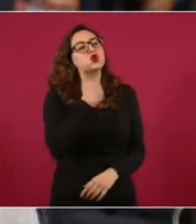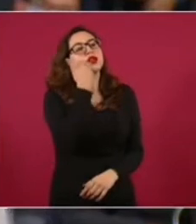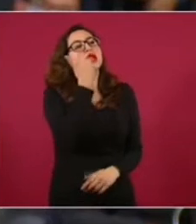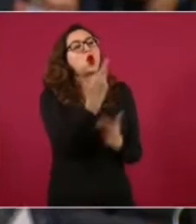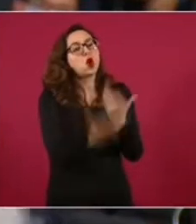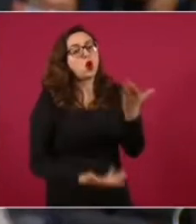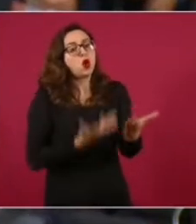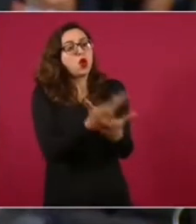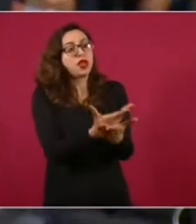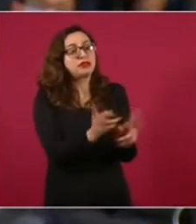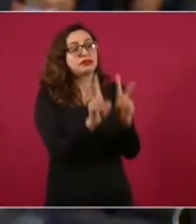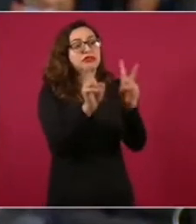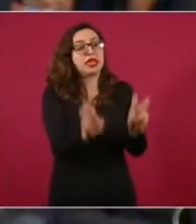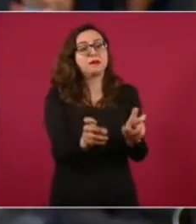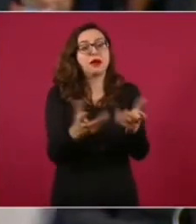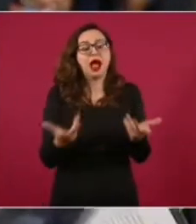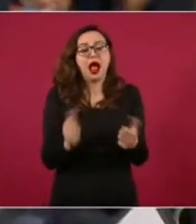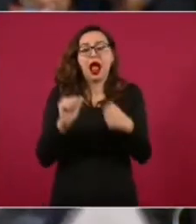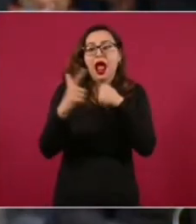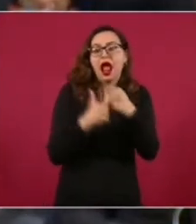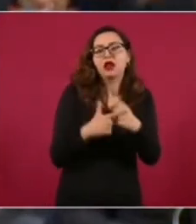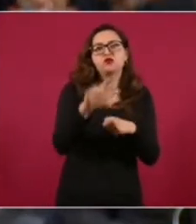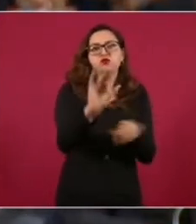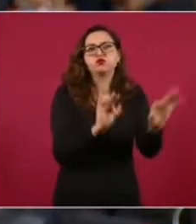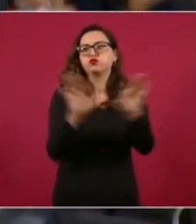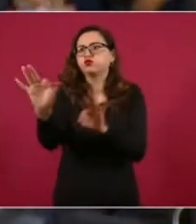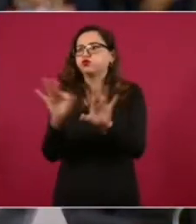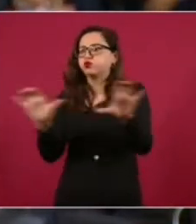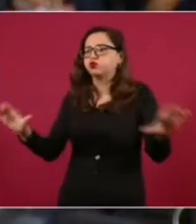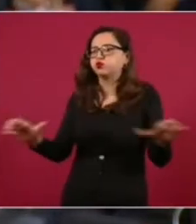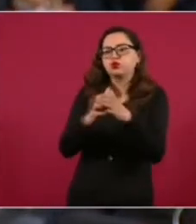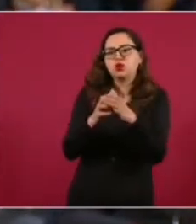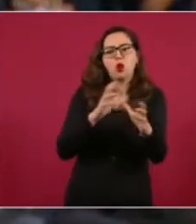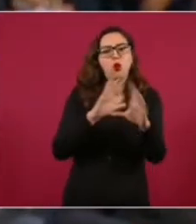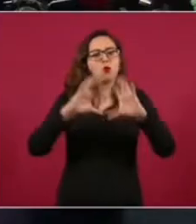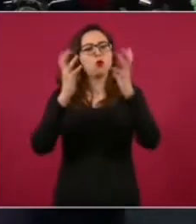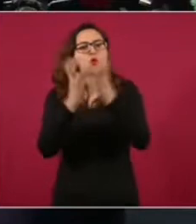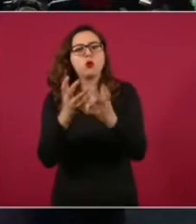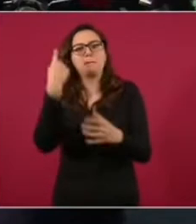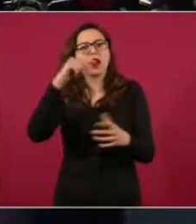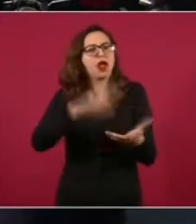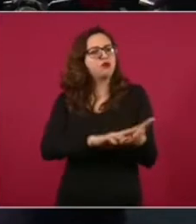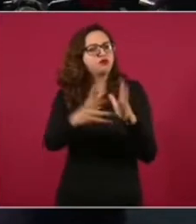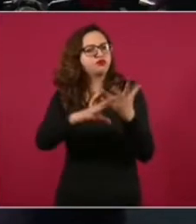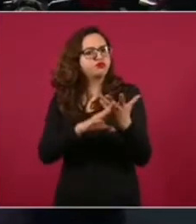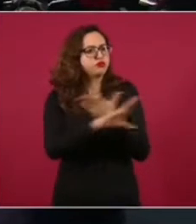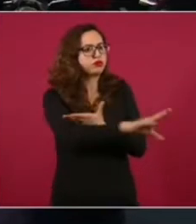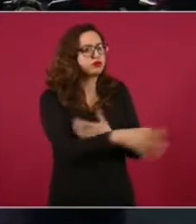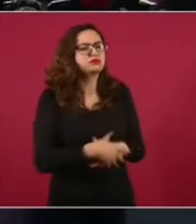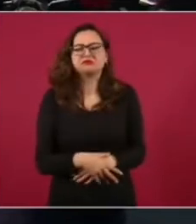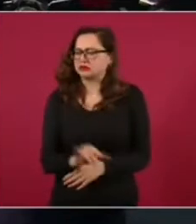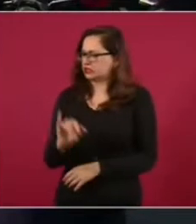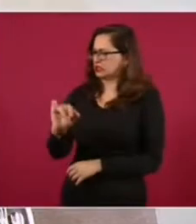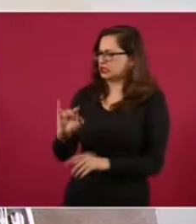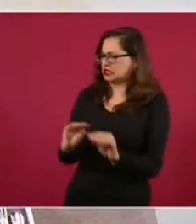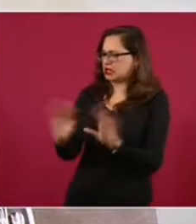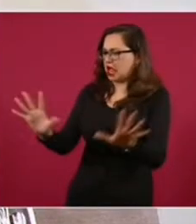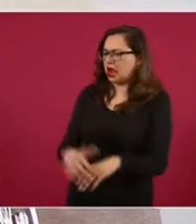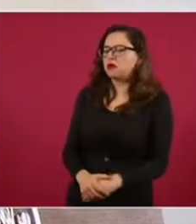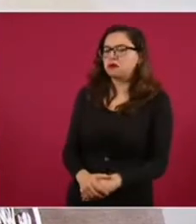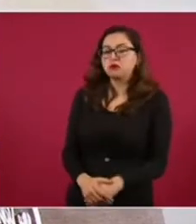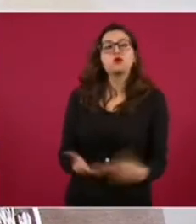acuerdo en una convención nacional contra la violencia con expertos de México, de Estados Unidos y de todo el mundo? Sí, eso no hay ningún problema. O sea, pero sí se